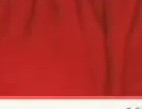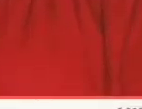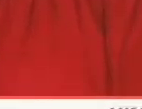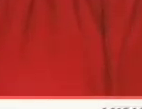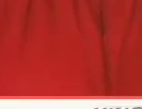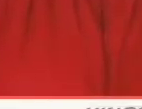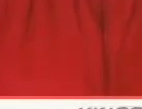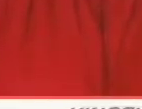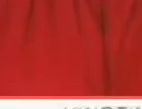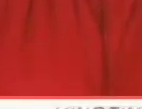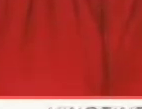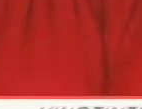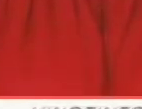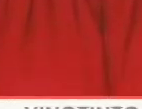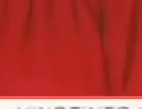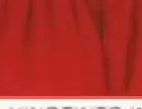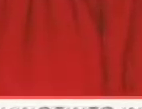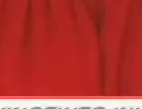mundo.